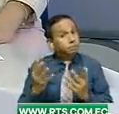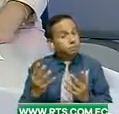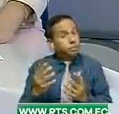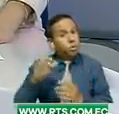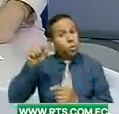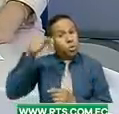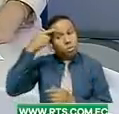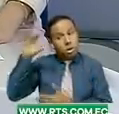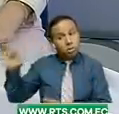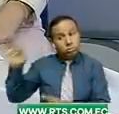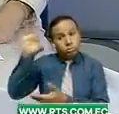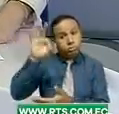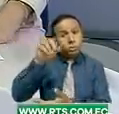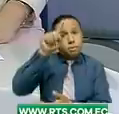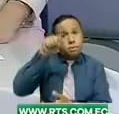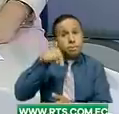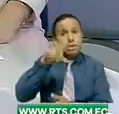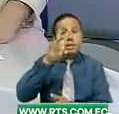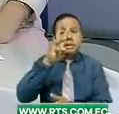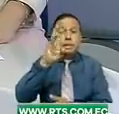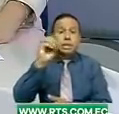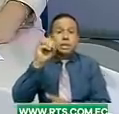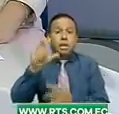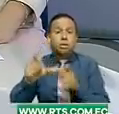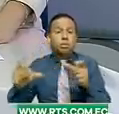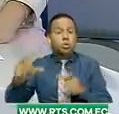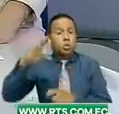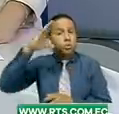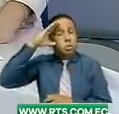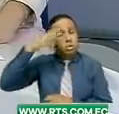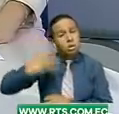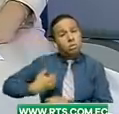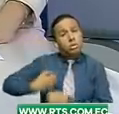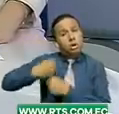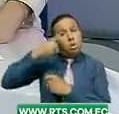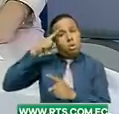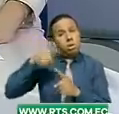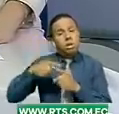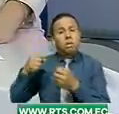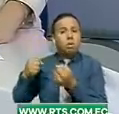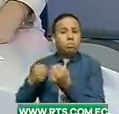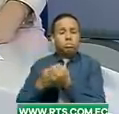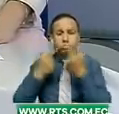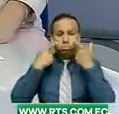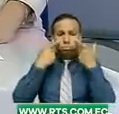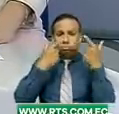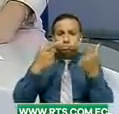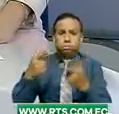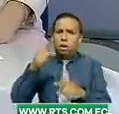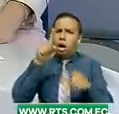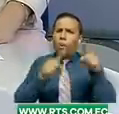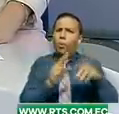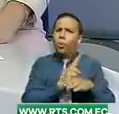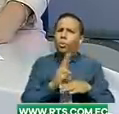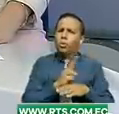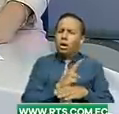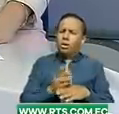militares para su cometido. Así lo anunció la alcaldesa Cintia Viteri. Usuarios cuestionan la propuesta.